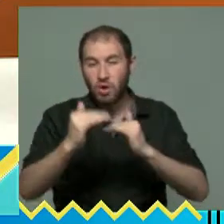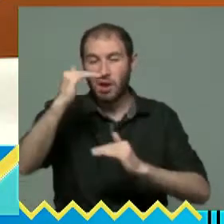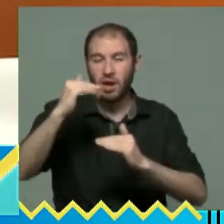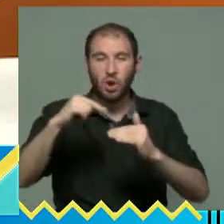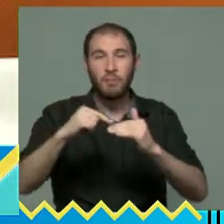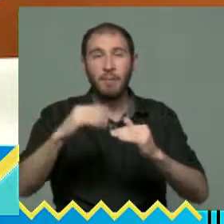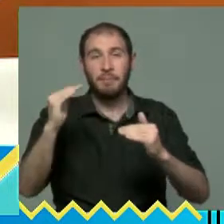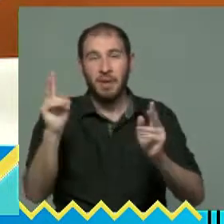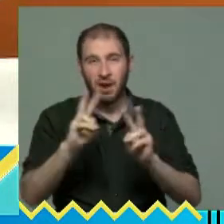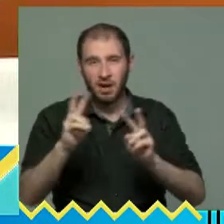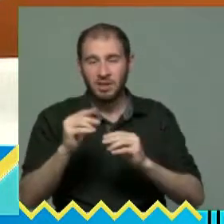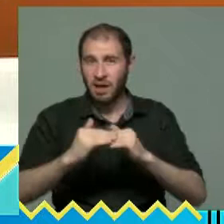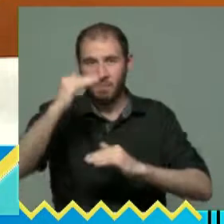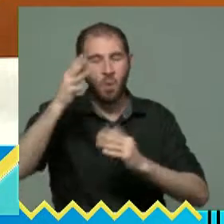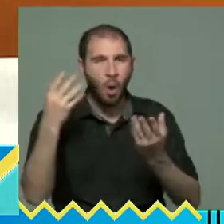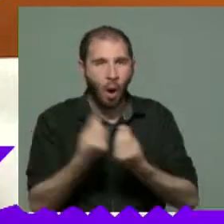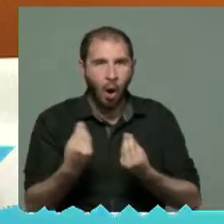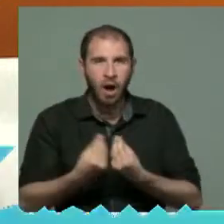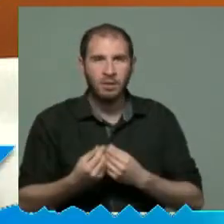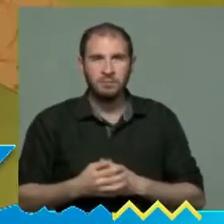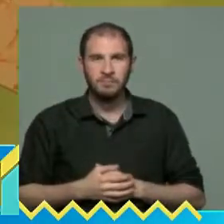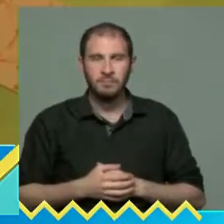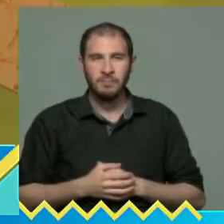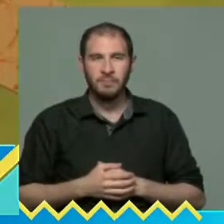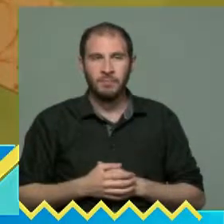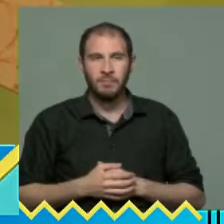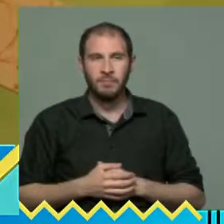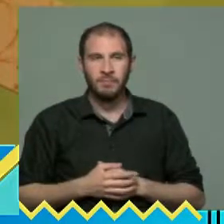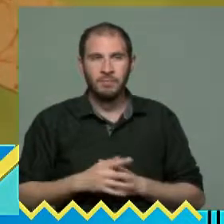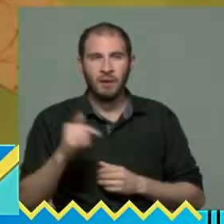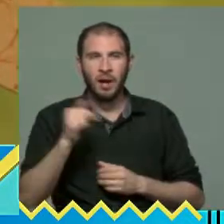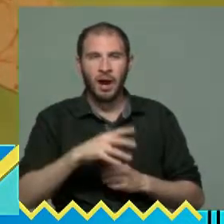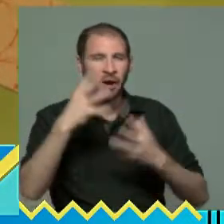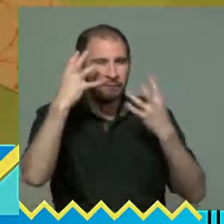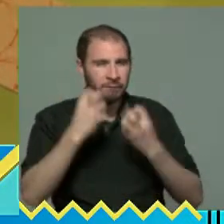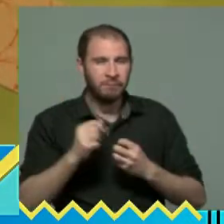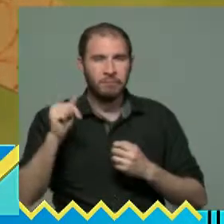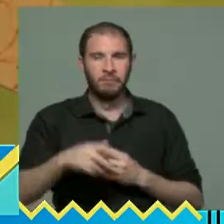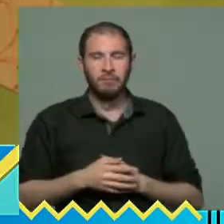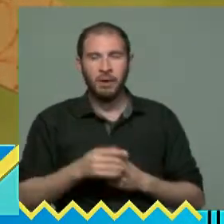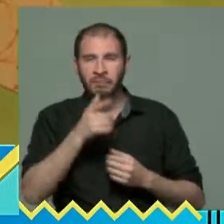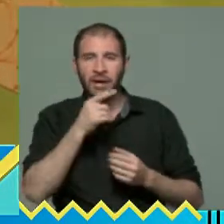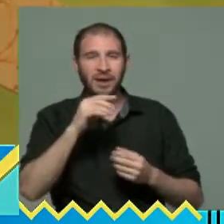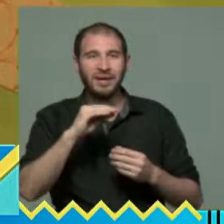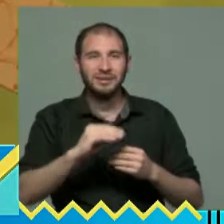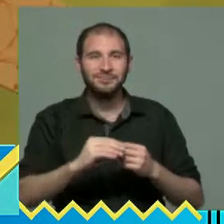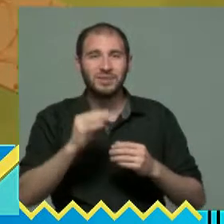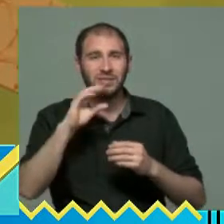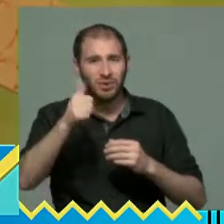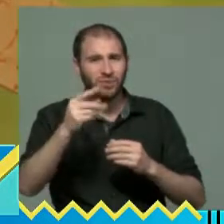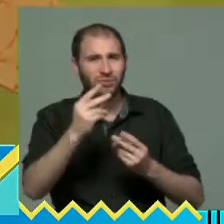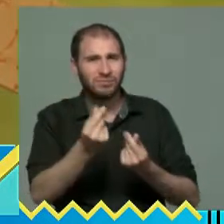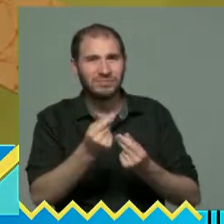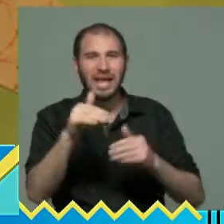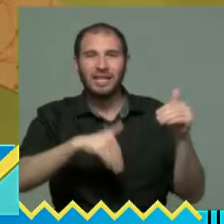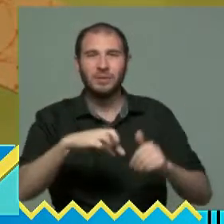Partido Justicialista, es mucho. Sí, es mucho. Tuvo una gran bronca, o sea, un triunfo nada azucarado en las elecciones